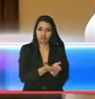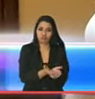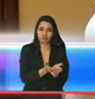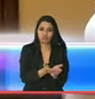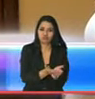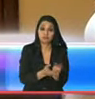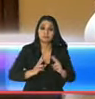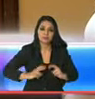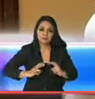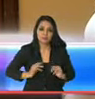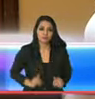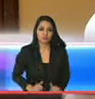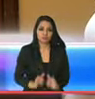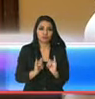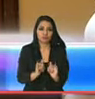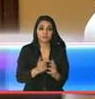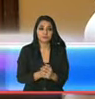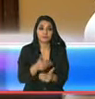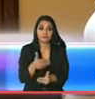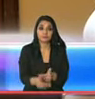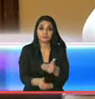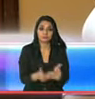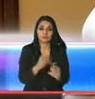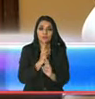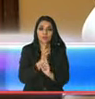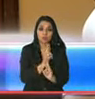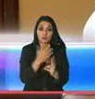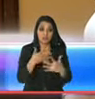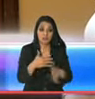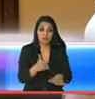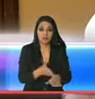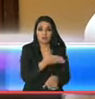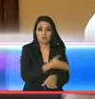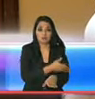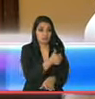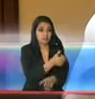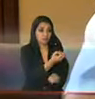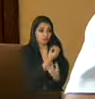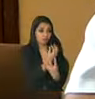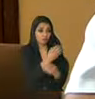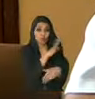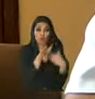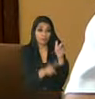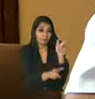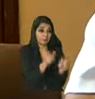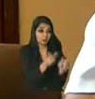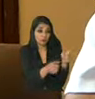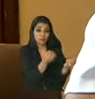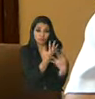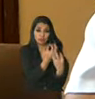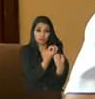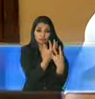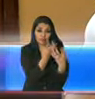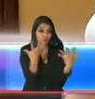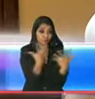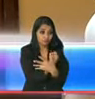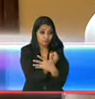curso y habrá resultados en próximas semanas una vez que se tomen las declaraciones a todas las personas involucradas. La